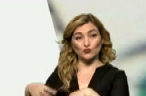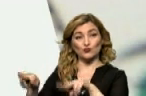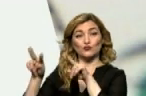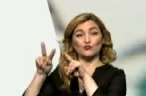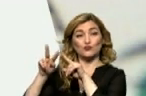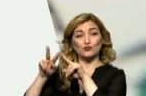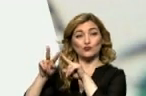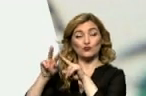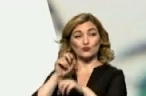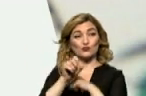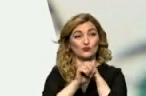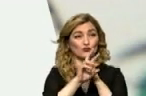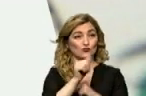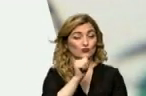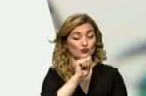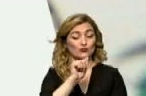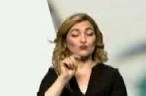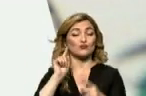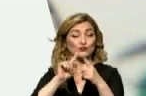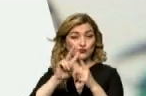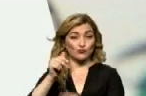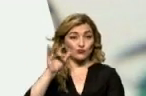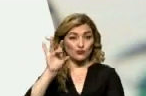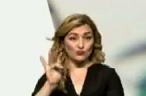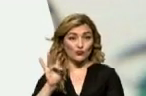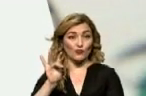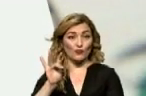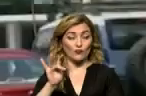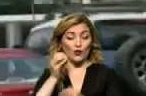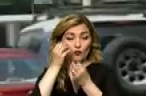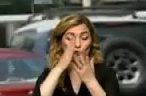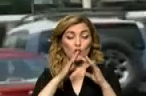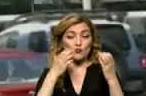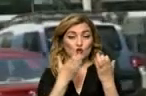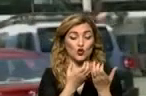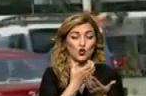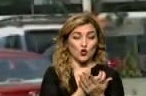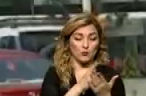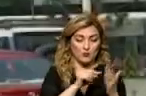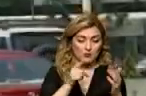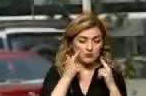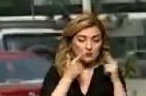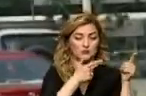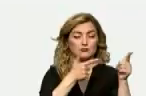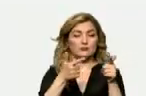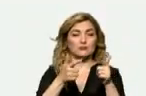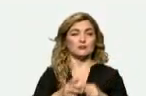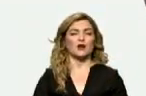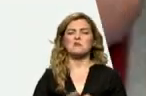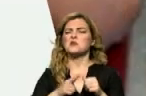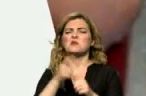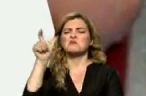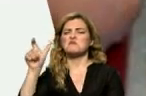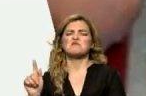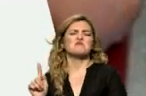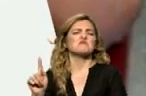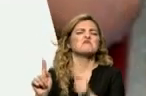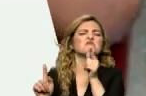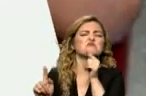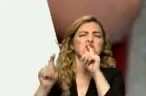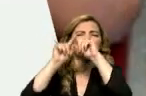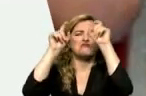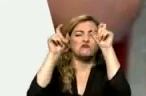$1.177.000 entre 2010 y 2018 según informes de la UAFE. Su principal cliente, Odebrecht, pero también